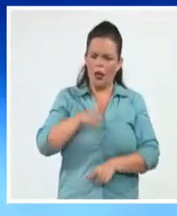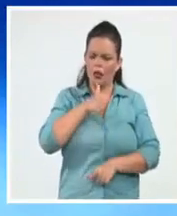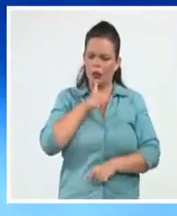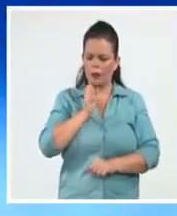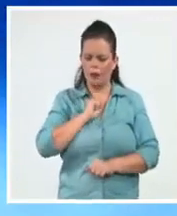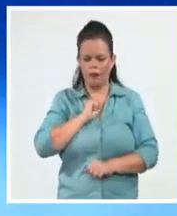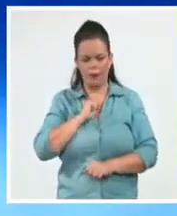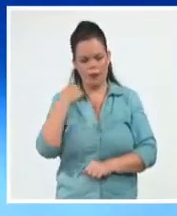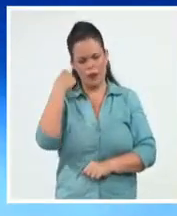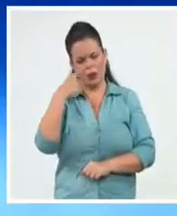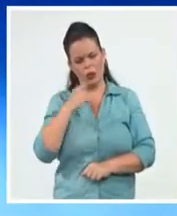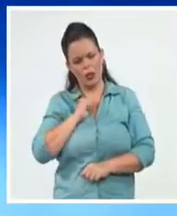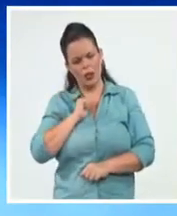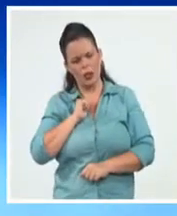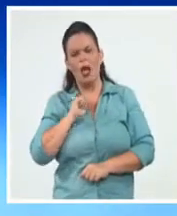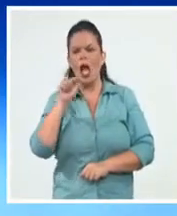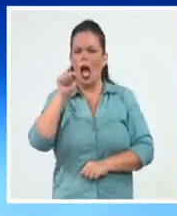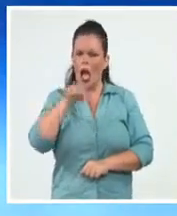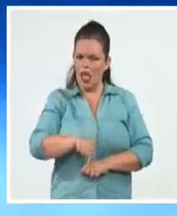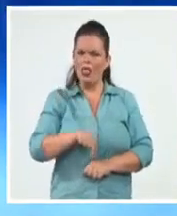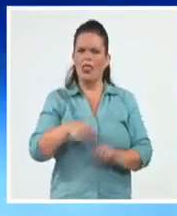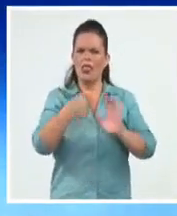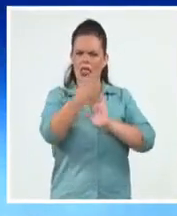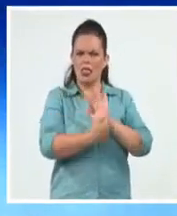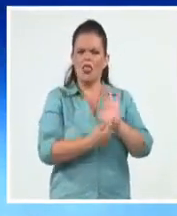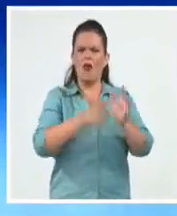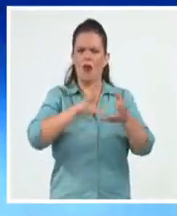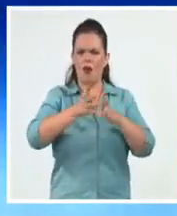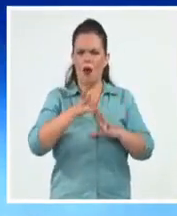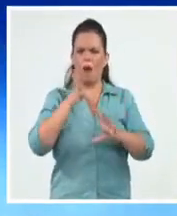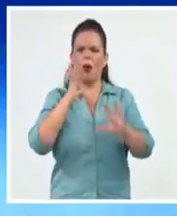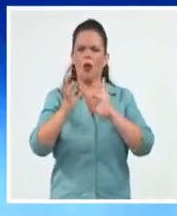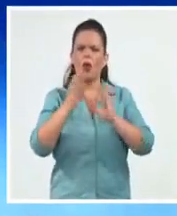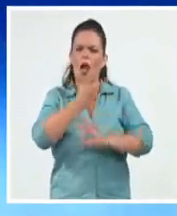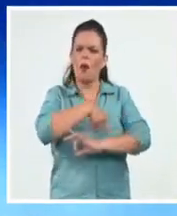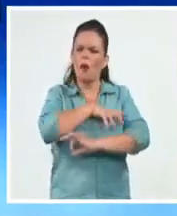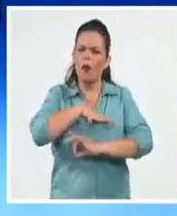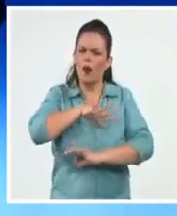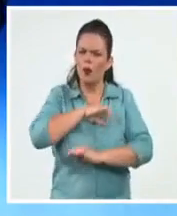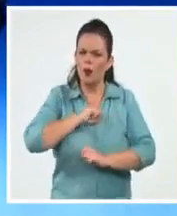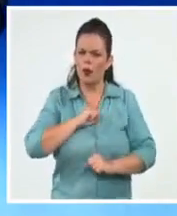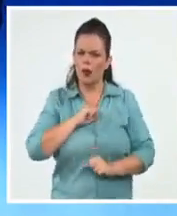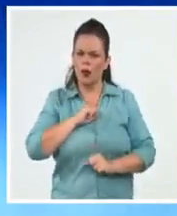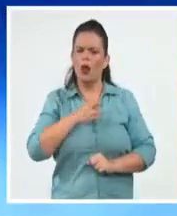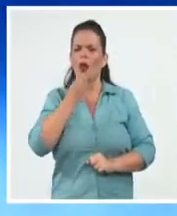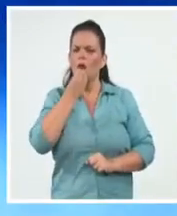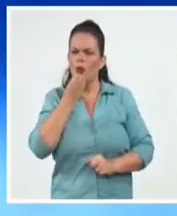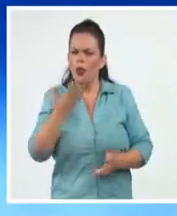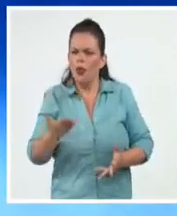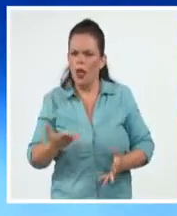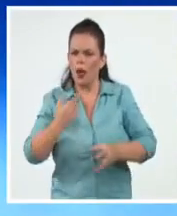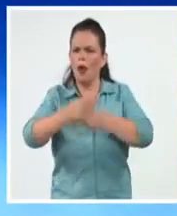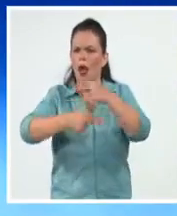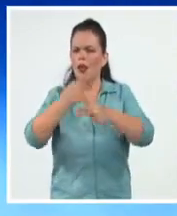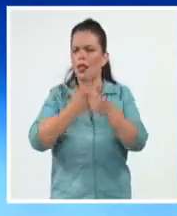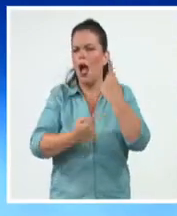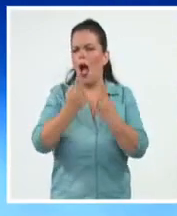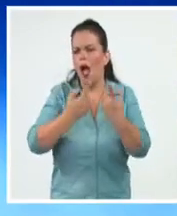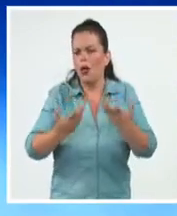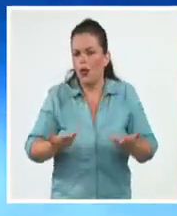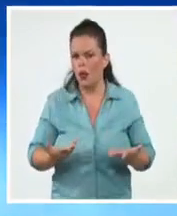proteger al pueblo? ¿Impunidad? ¿Podrá ser esa la respuesta a los que siguen incitando al odio y al